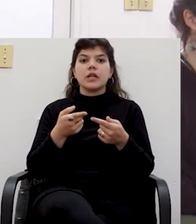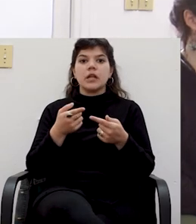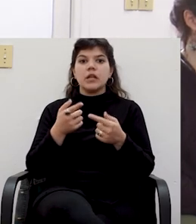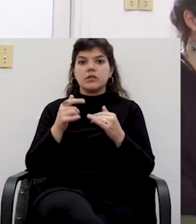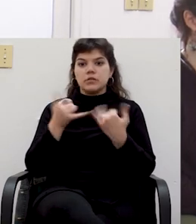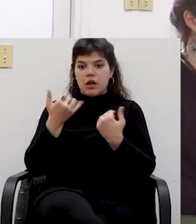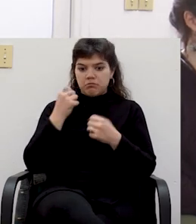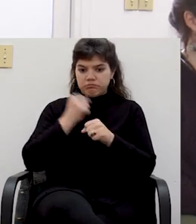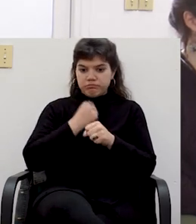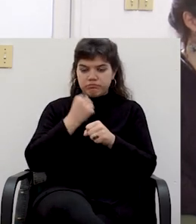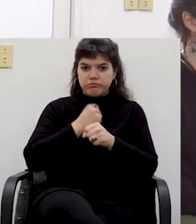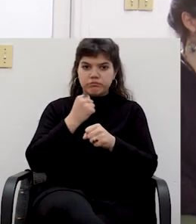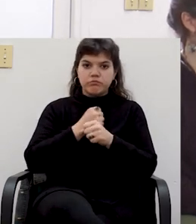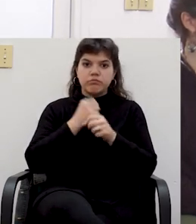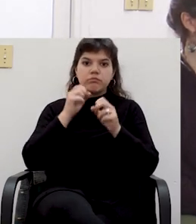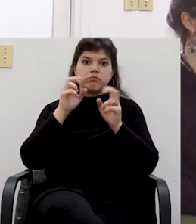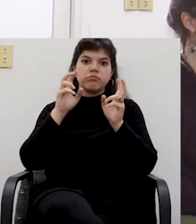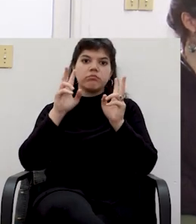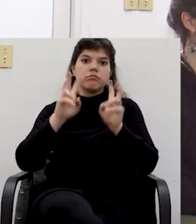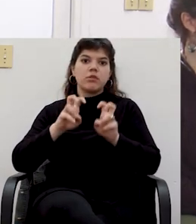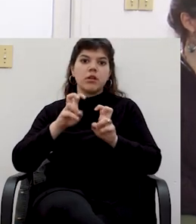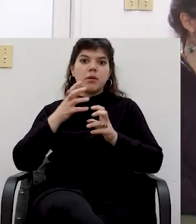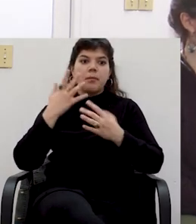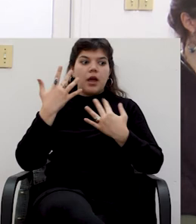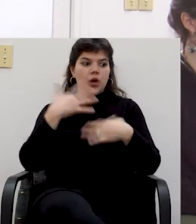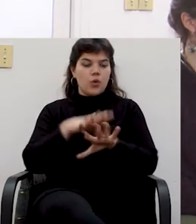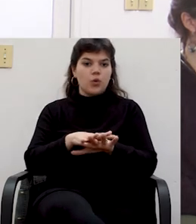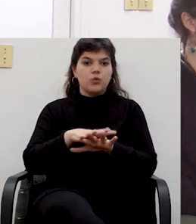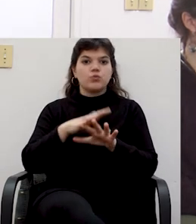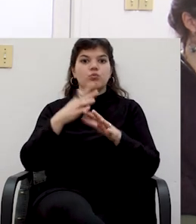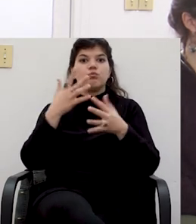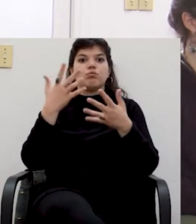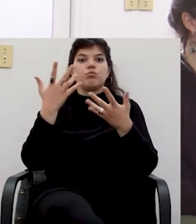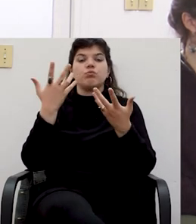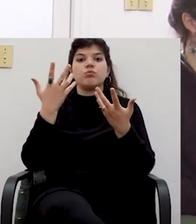Viene trabajando en materia de inclusión a nivel